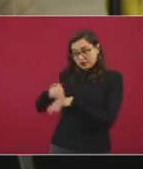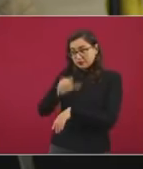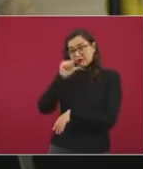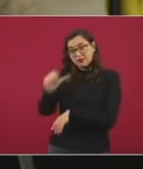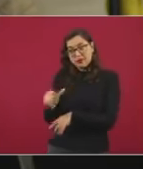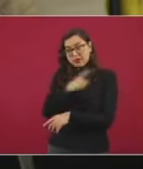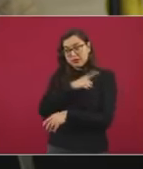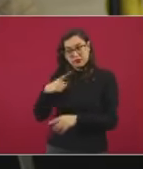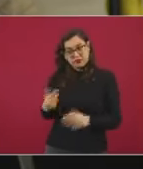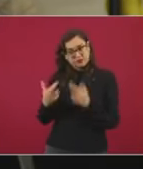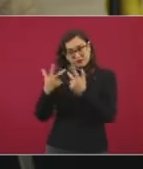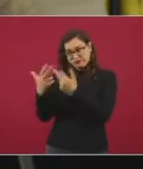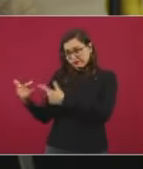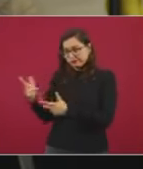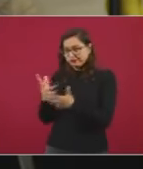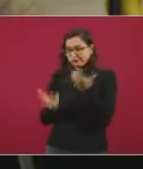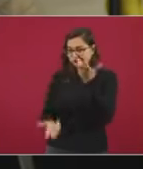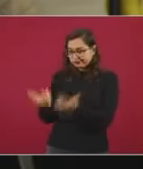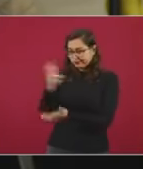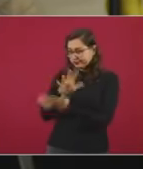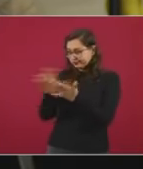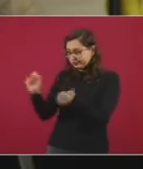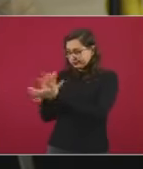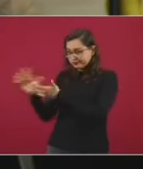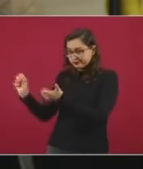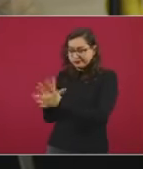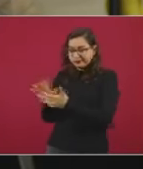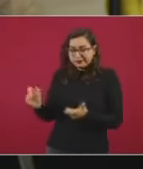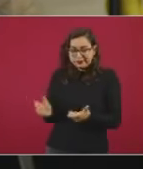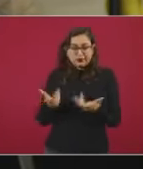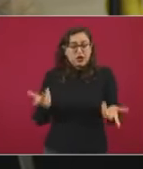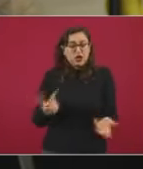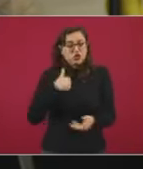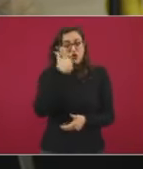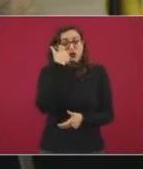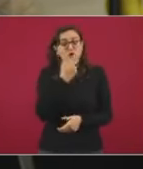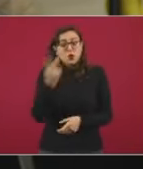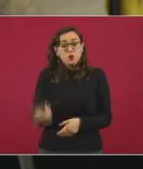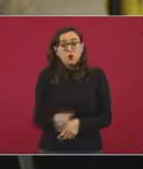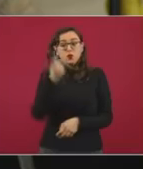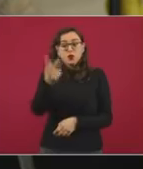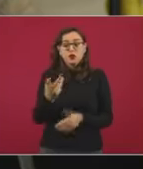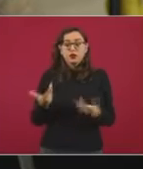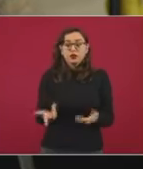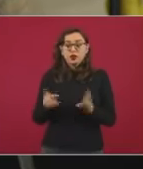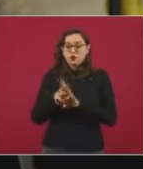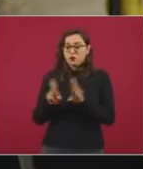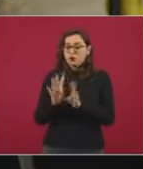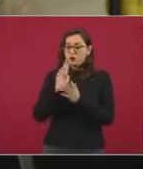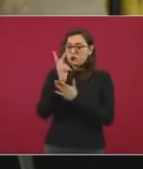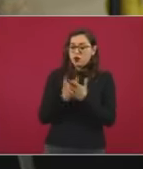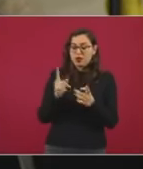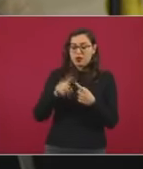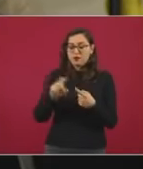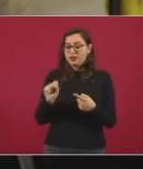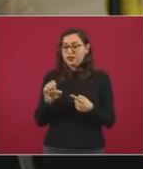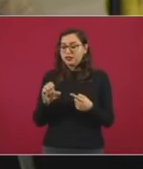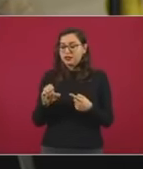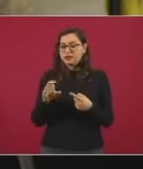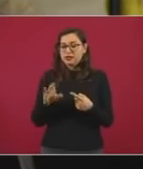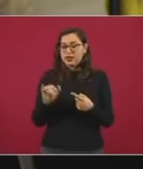señor presidente, quiero preguntarle cómo se van a coordinar los programas de la Secretaría de Bienestar y de la Secretaría de